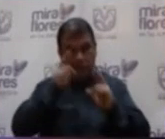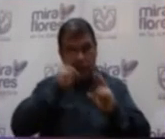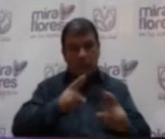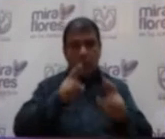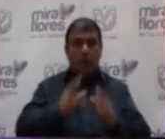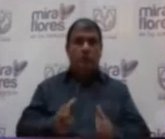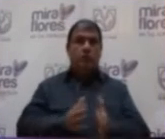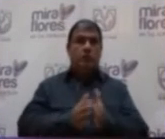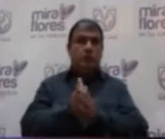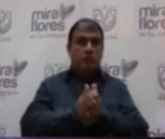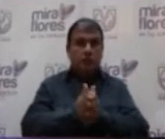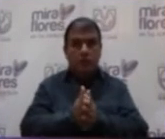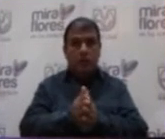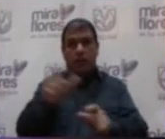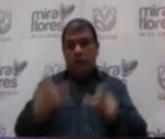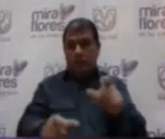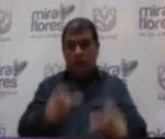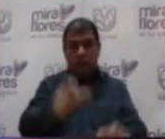las personas que